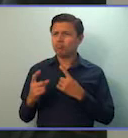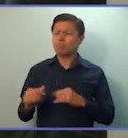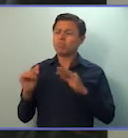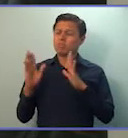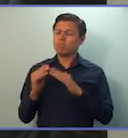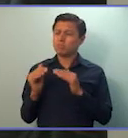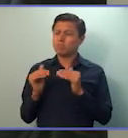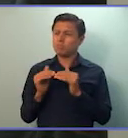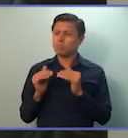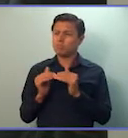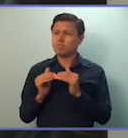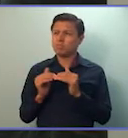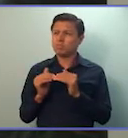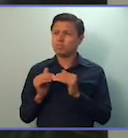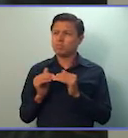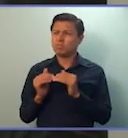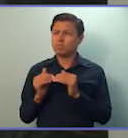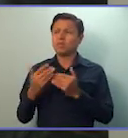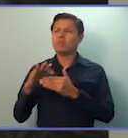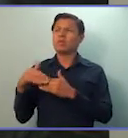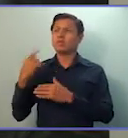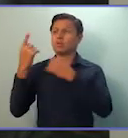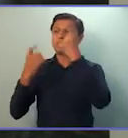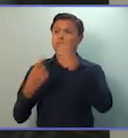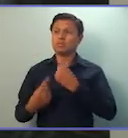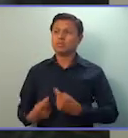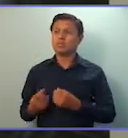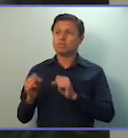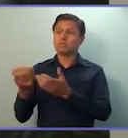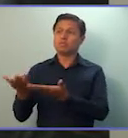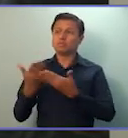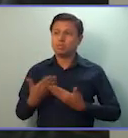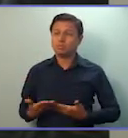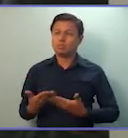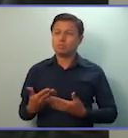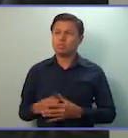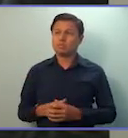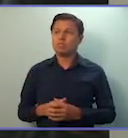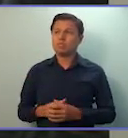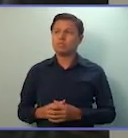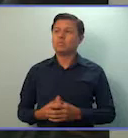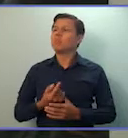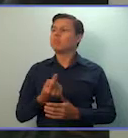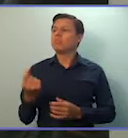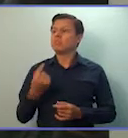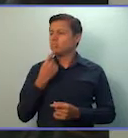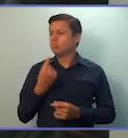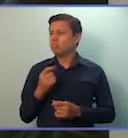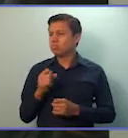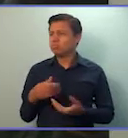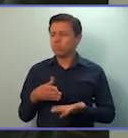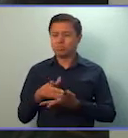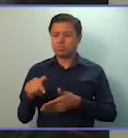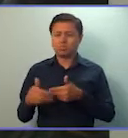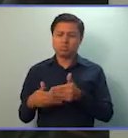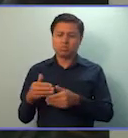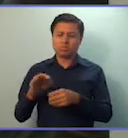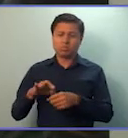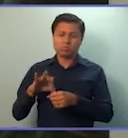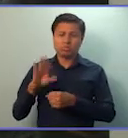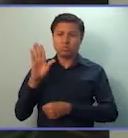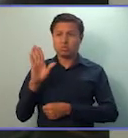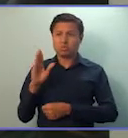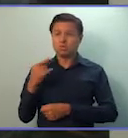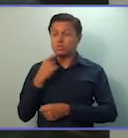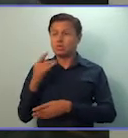embargo hay muchas prerrogativas también que benefician a las personas que acudan a este proceso que han sido